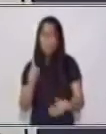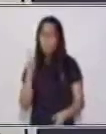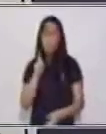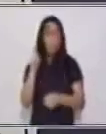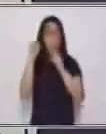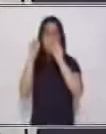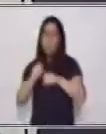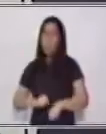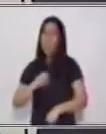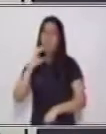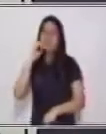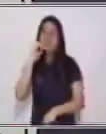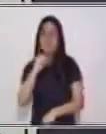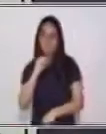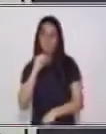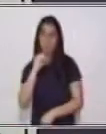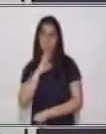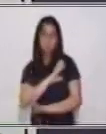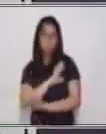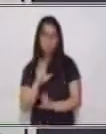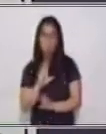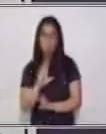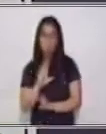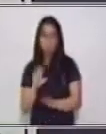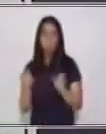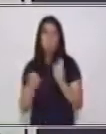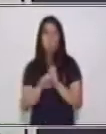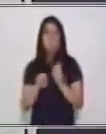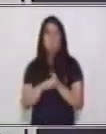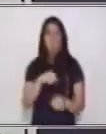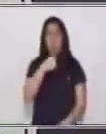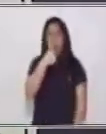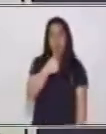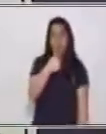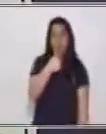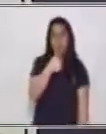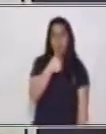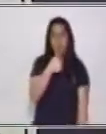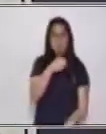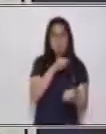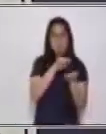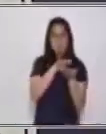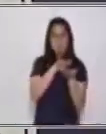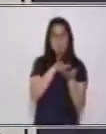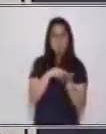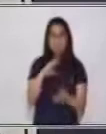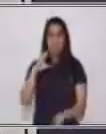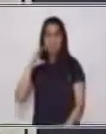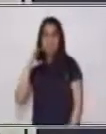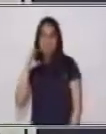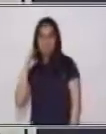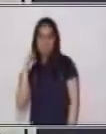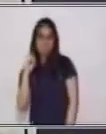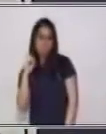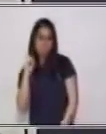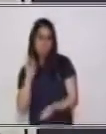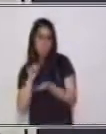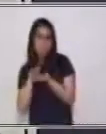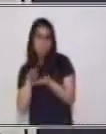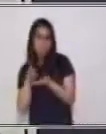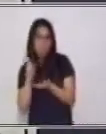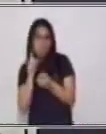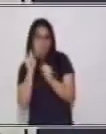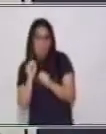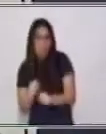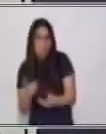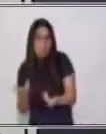tuvieran 0 en las dos, A o C es 0, quiere decir que esto no existe, entonces ya no podemos trabajar solo con